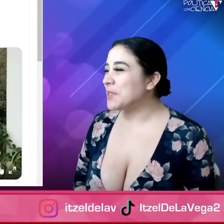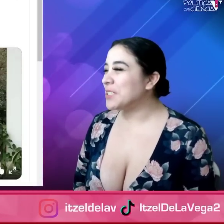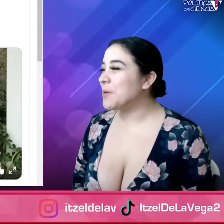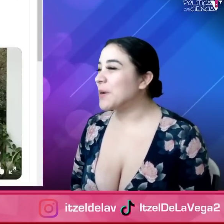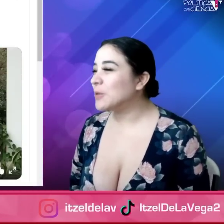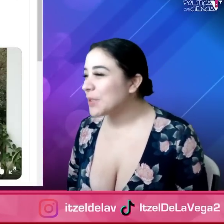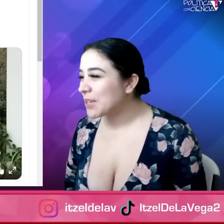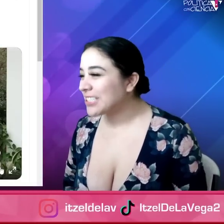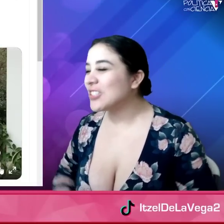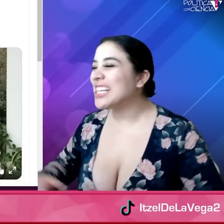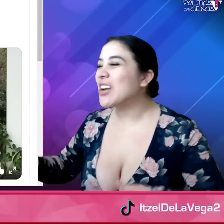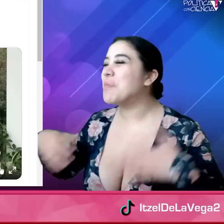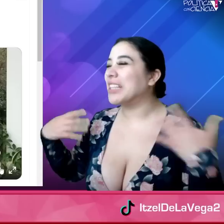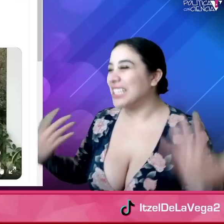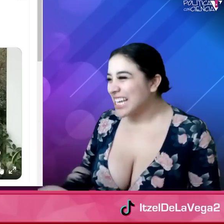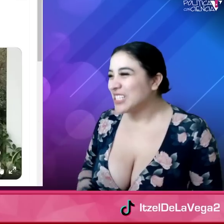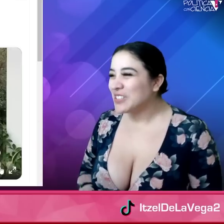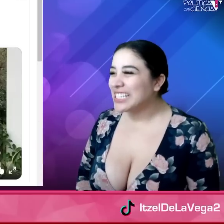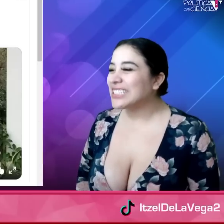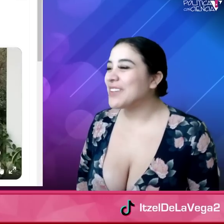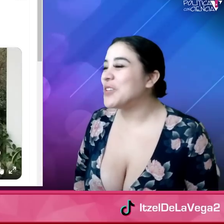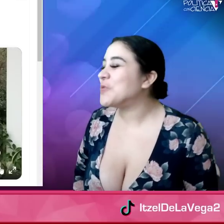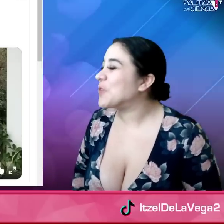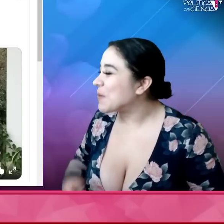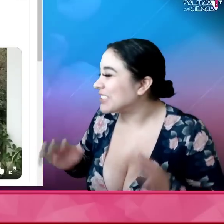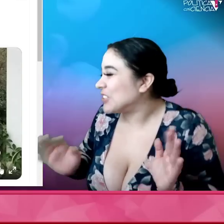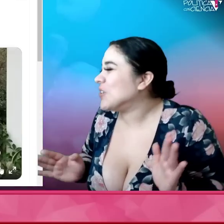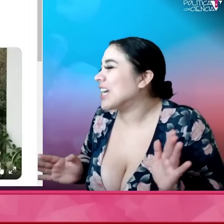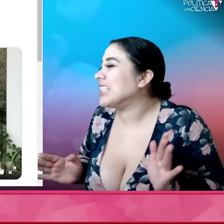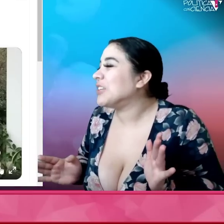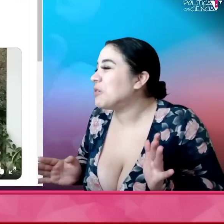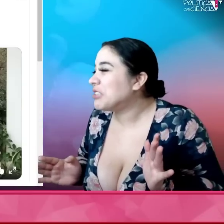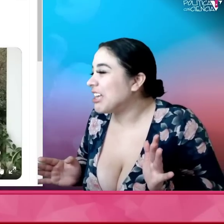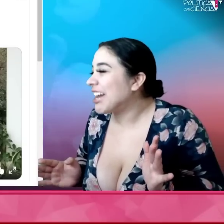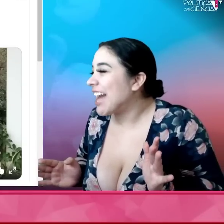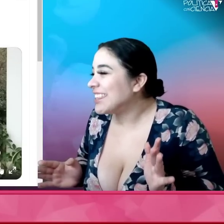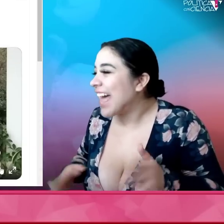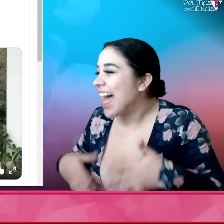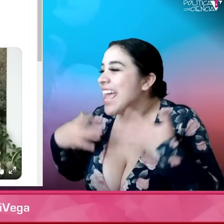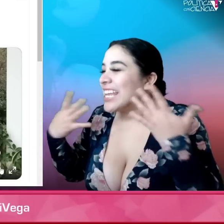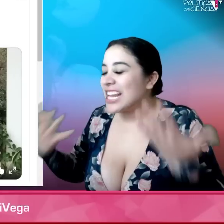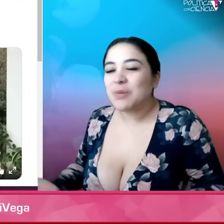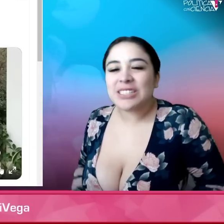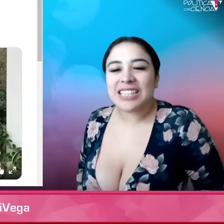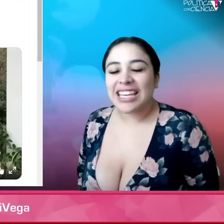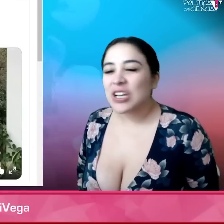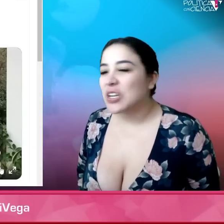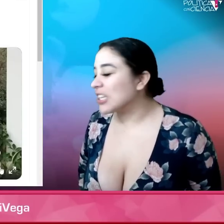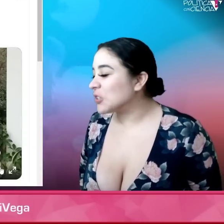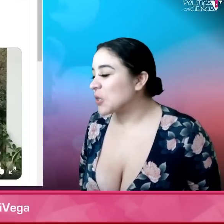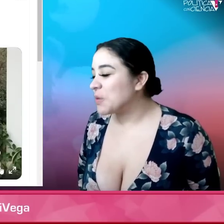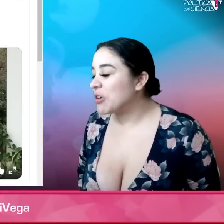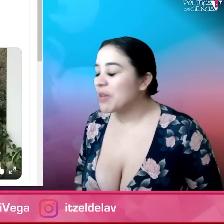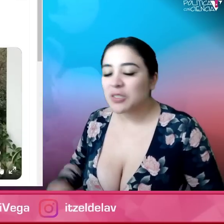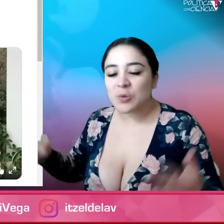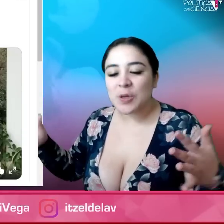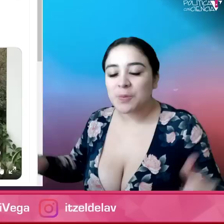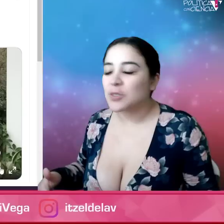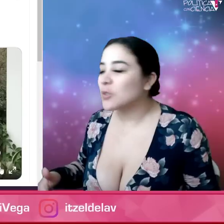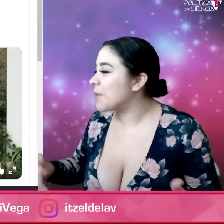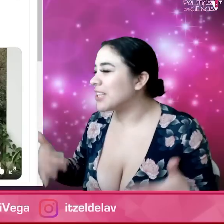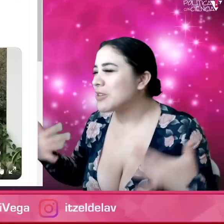apoyas con este poderosísimo me gusta pero sigue seguir compartiéndote esta video información que a ti te guste y te encanta Gracias por estar aquí conectados conmigo